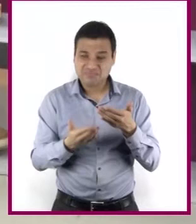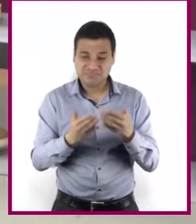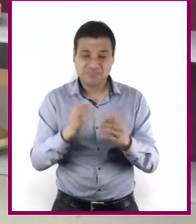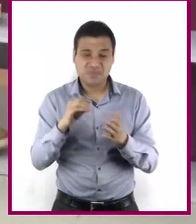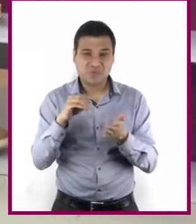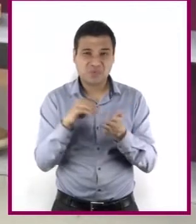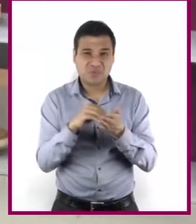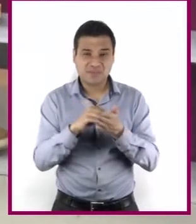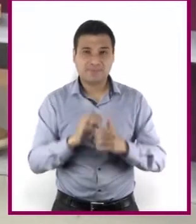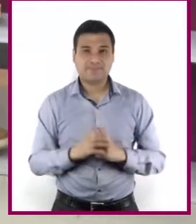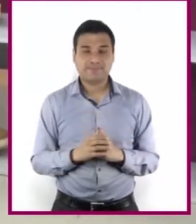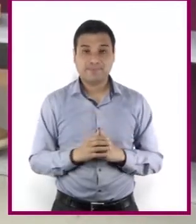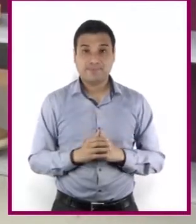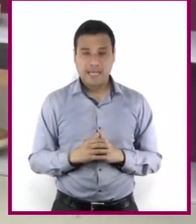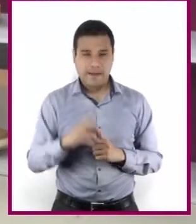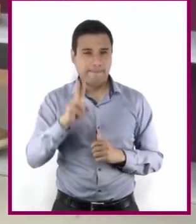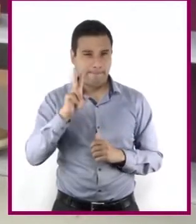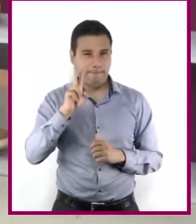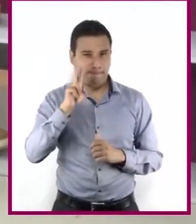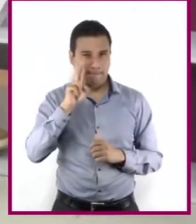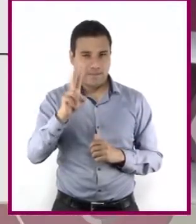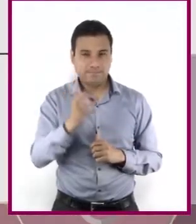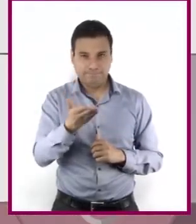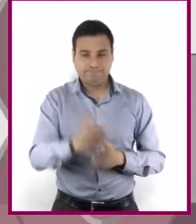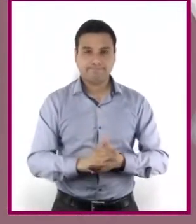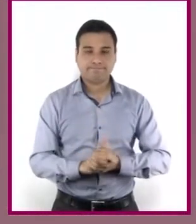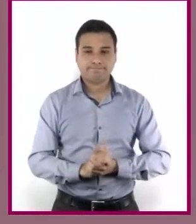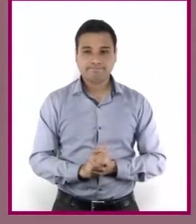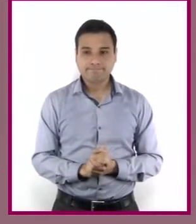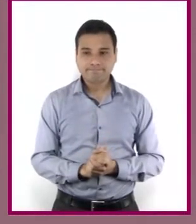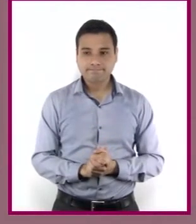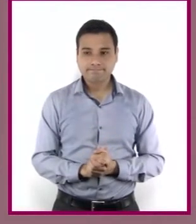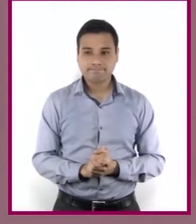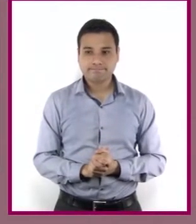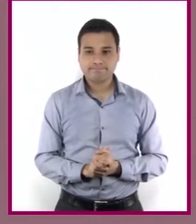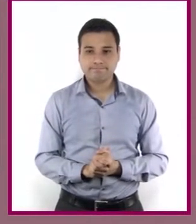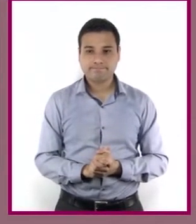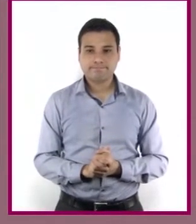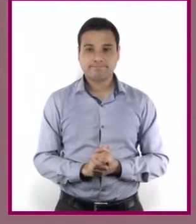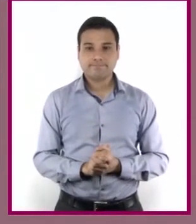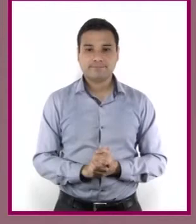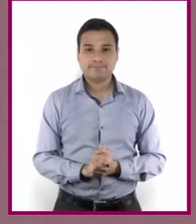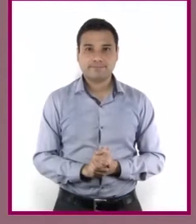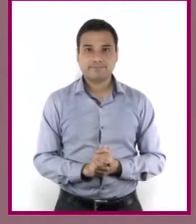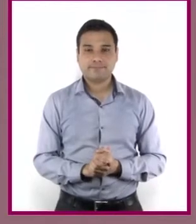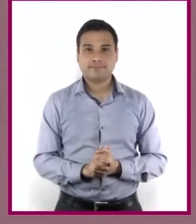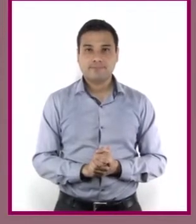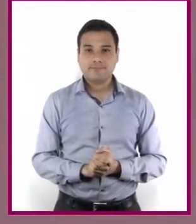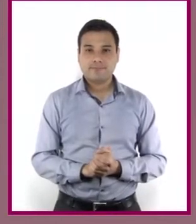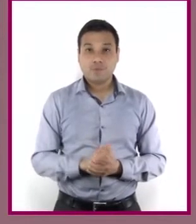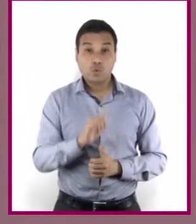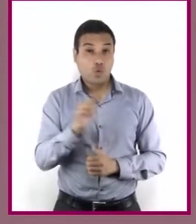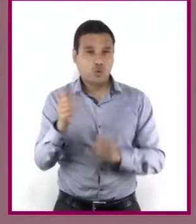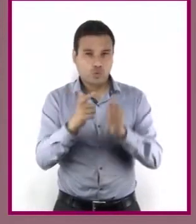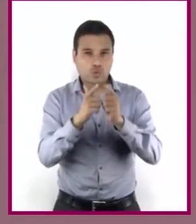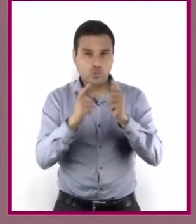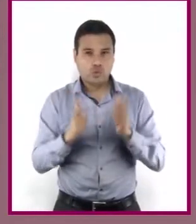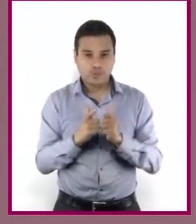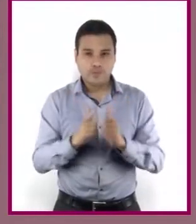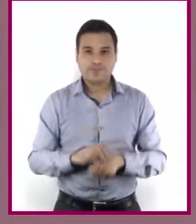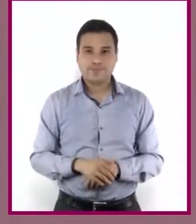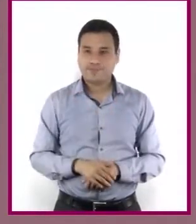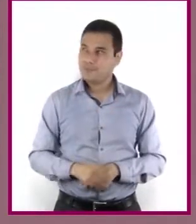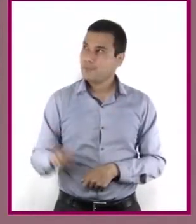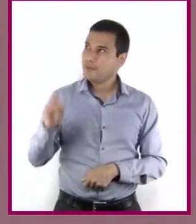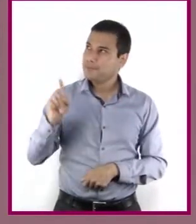nuestros días. Veamos lo siguiente. El segundo movimiento actual es Black Lives Matter. Las vidas